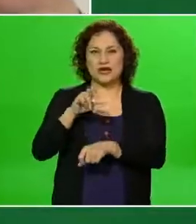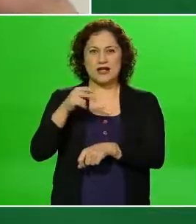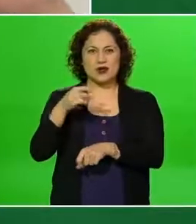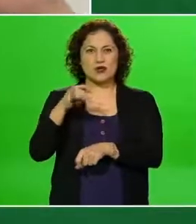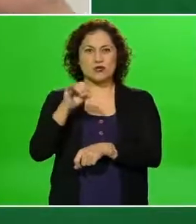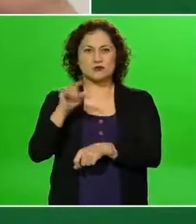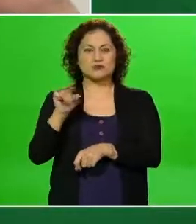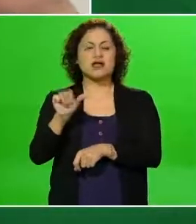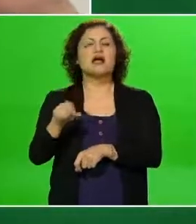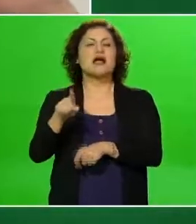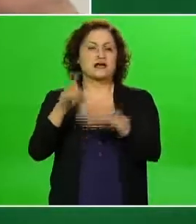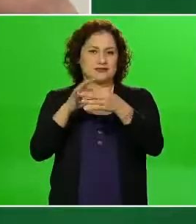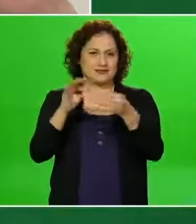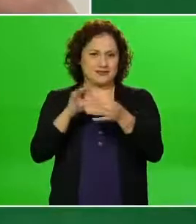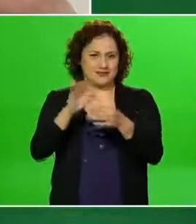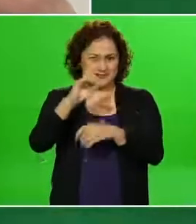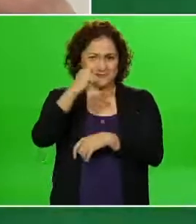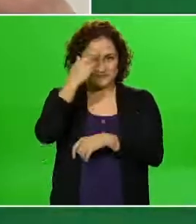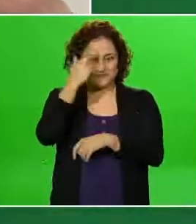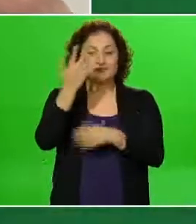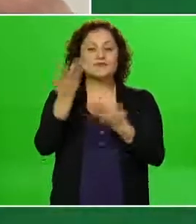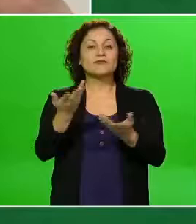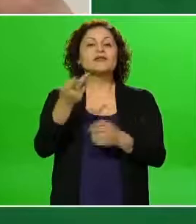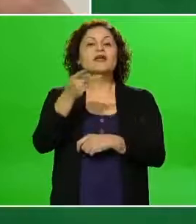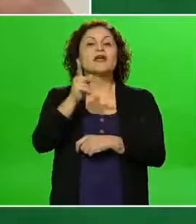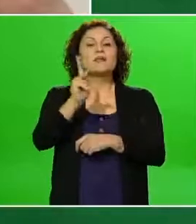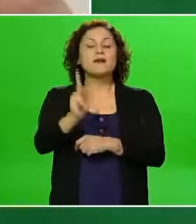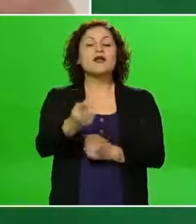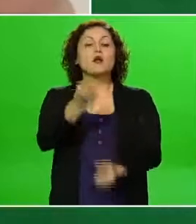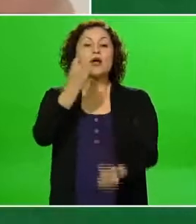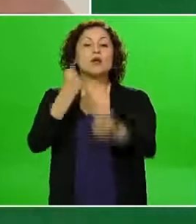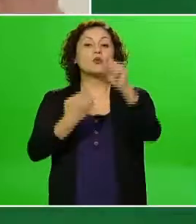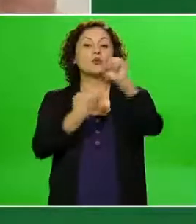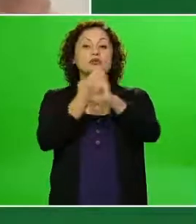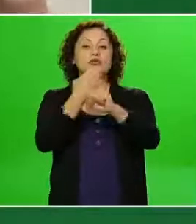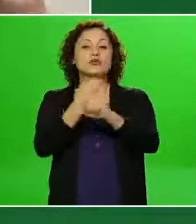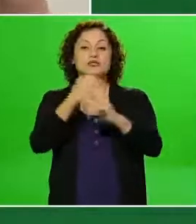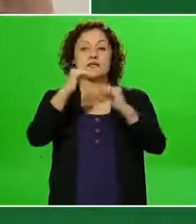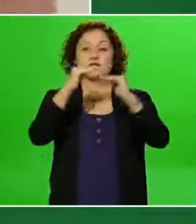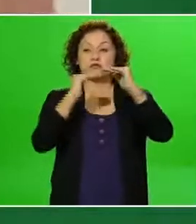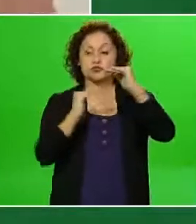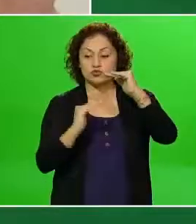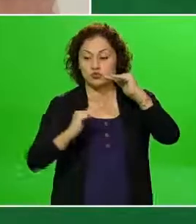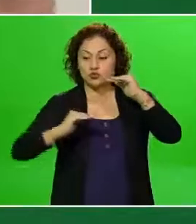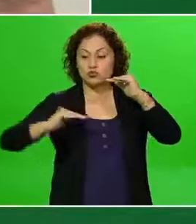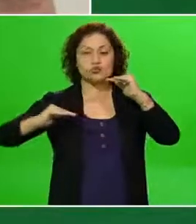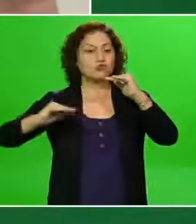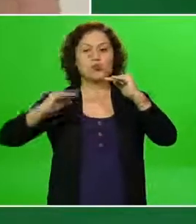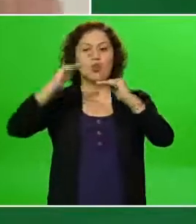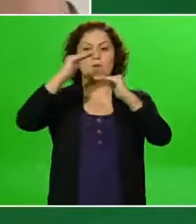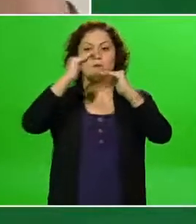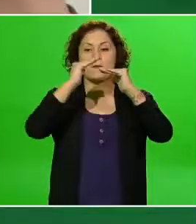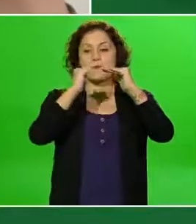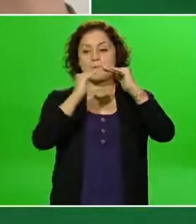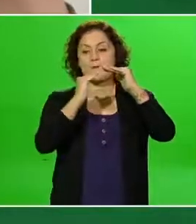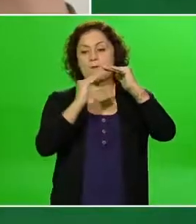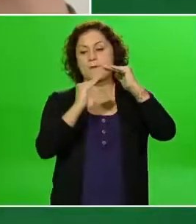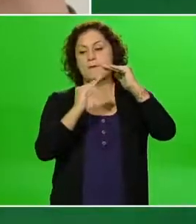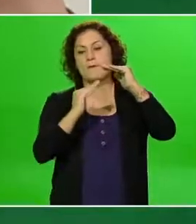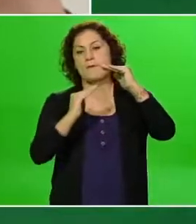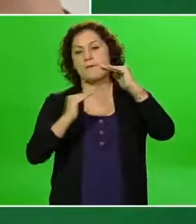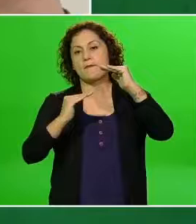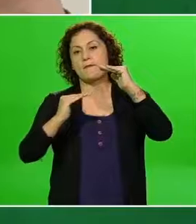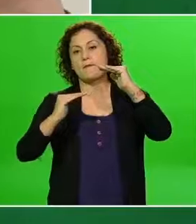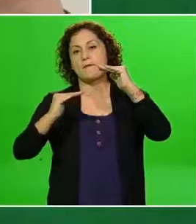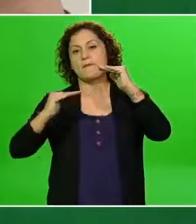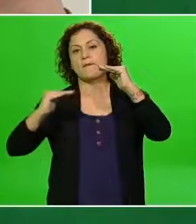este punto. Hay entidades que a lo mejor pueden quedarse un poco al medio de la altura que tenían en un momento determinado de su curva, y